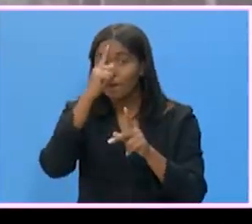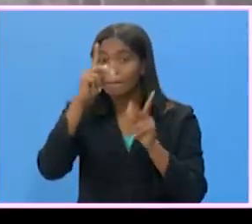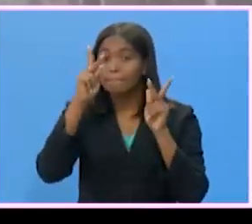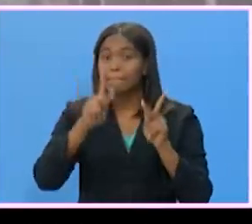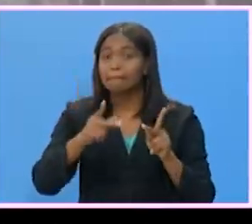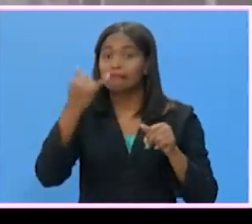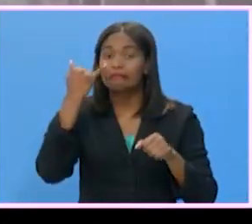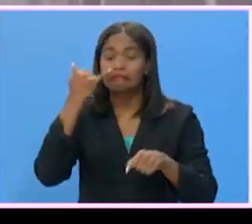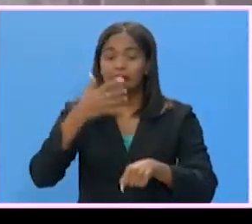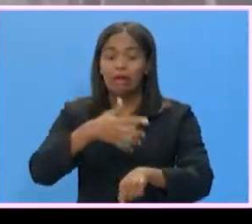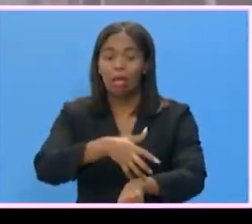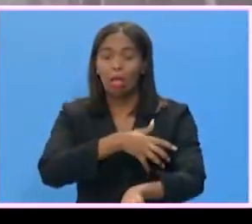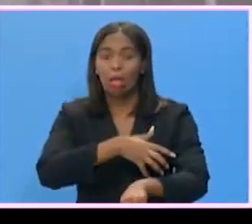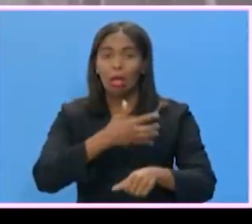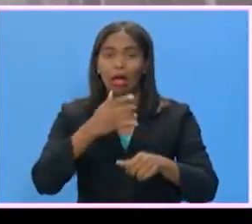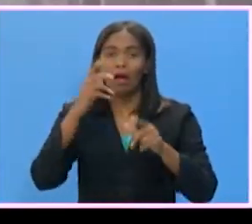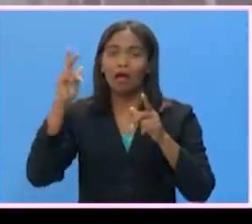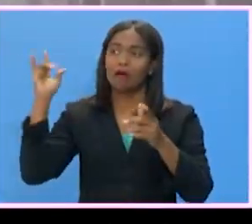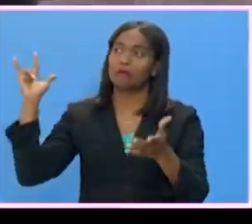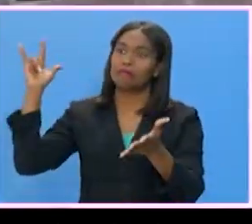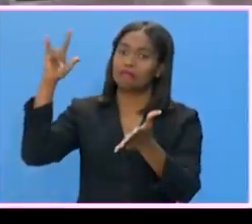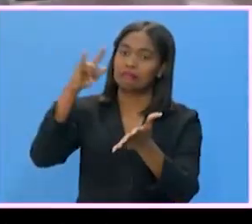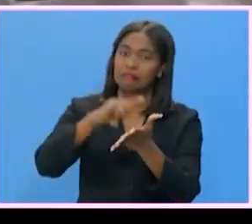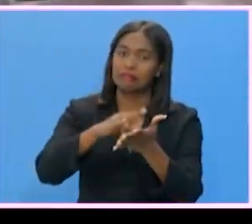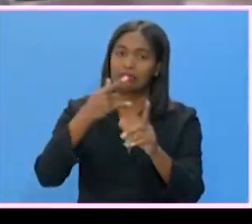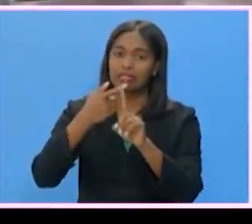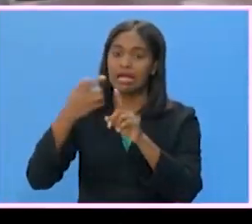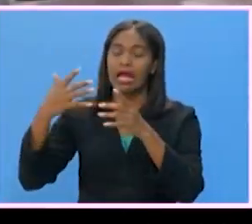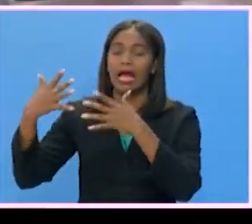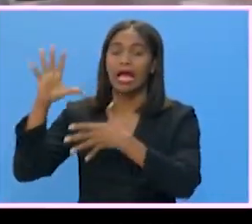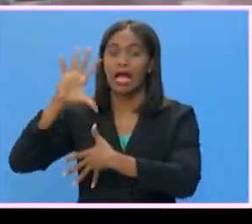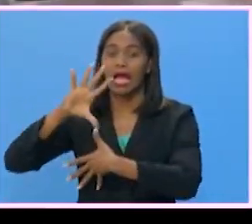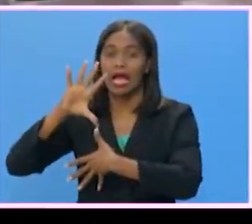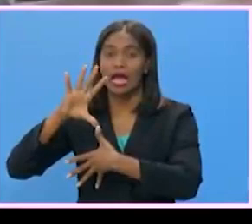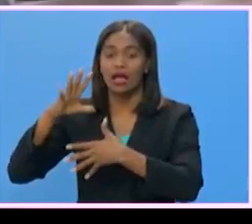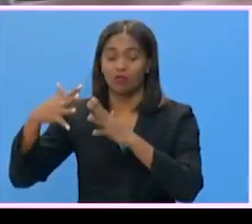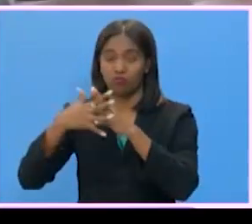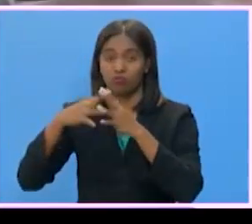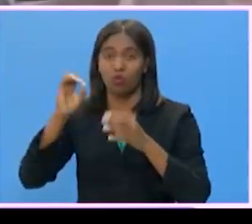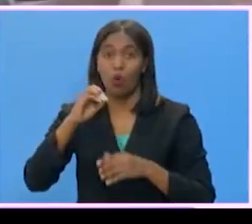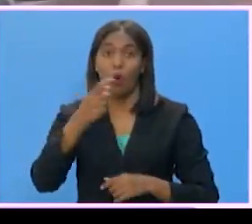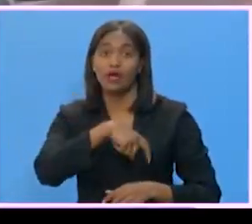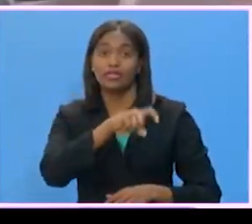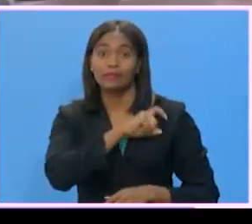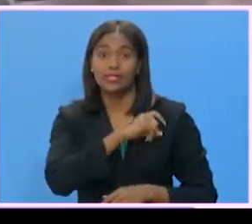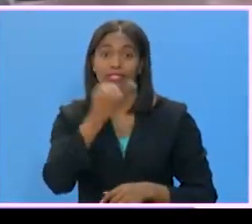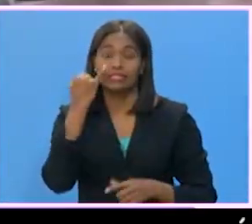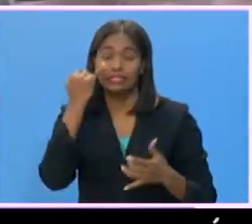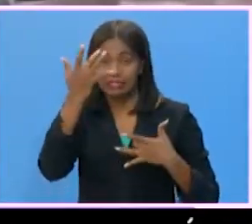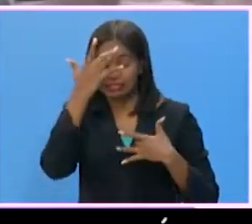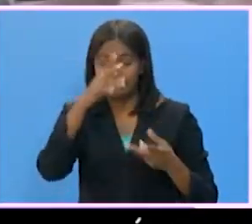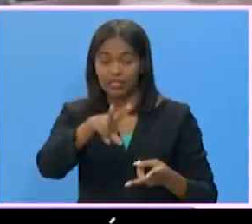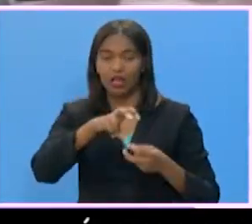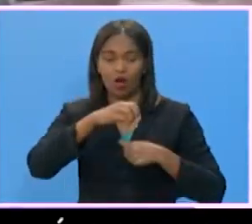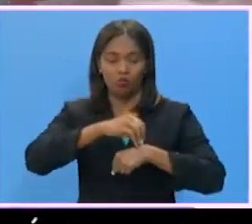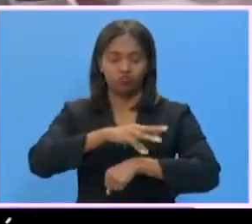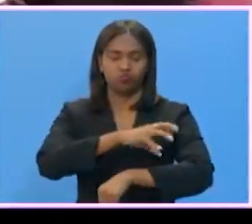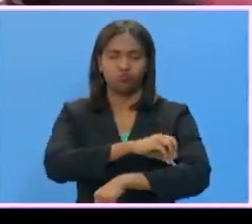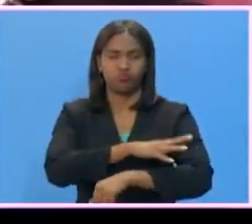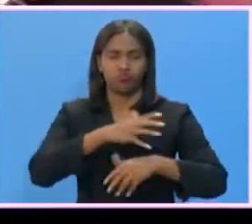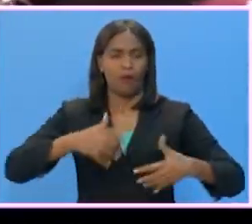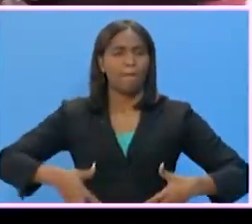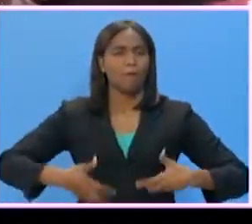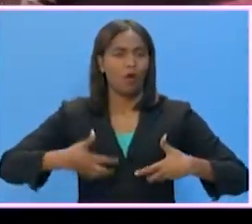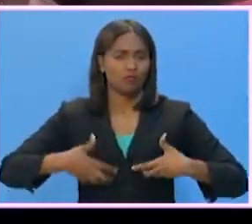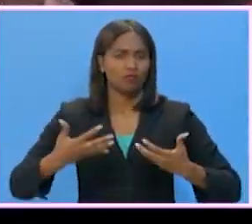país de cualquier viajero o pasajero, especialmente desde Estados Unidos y España, que pueda estar afectado del virus conocido como viruela del mono.